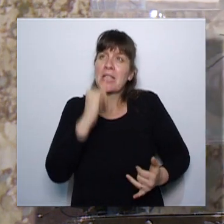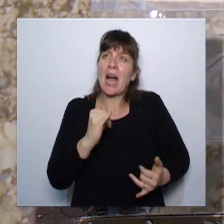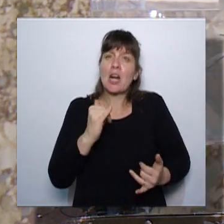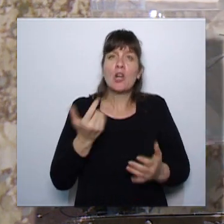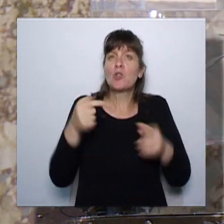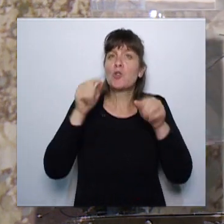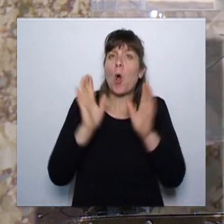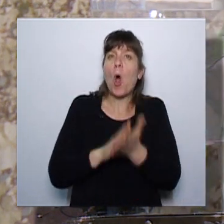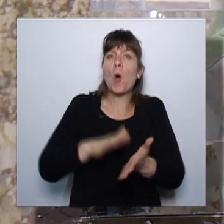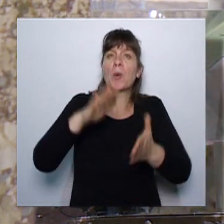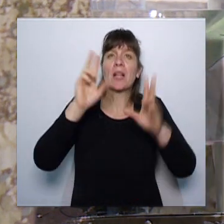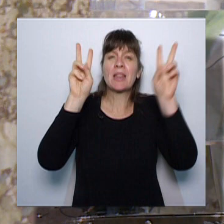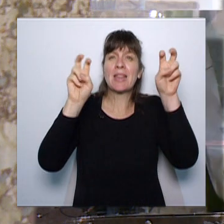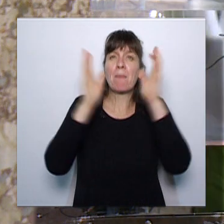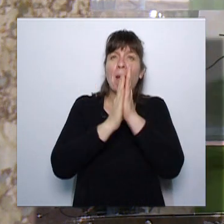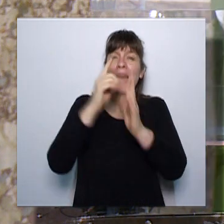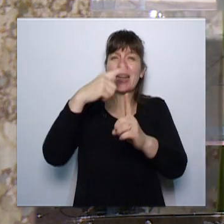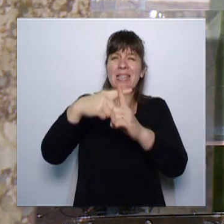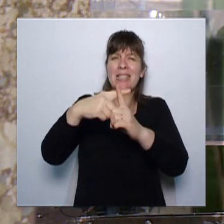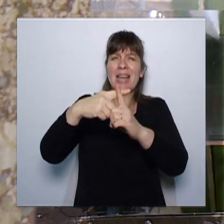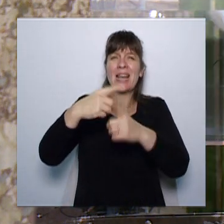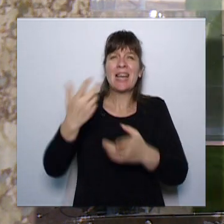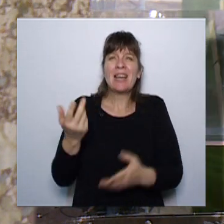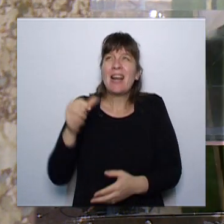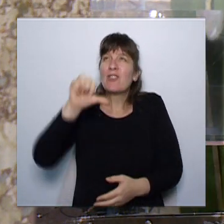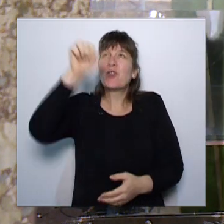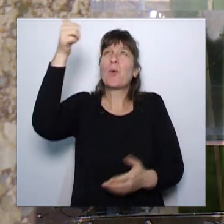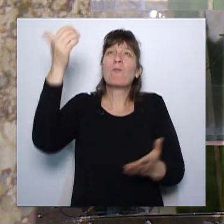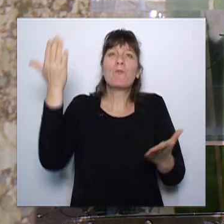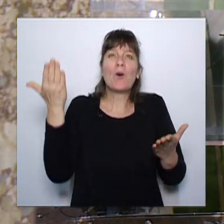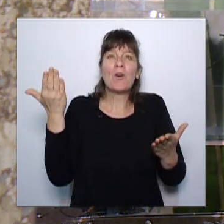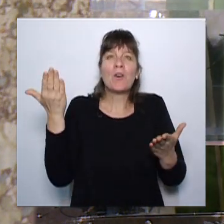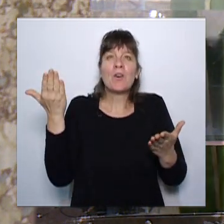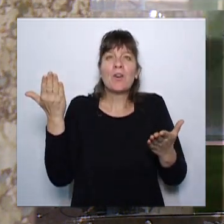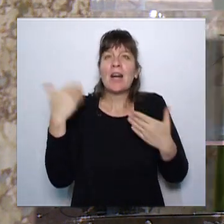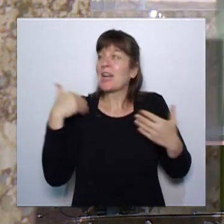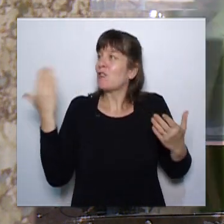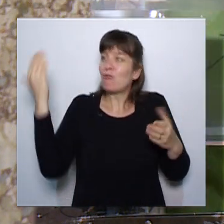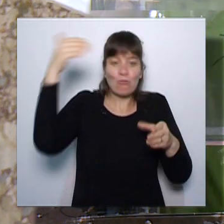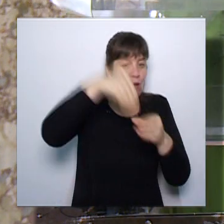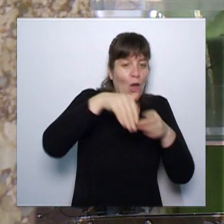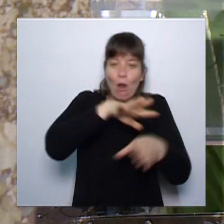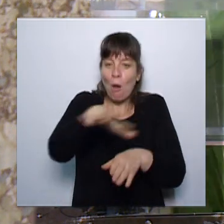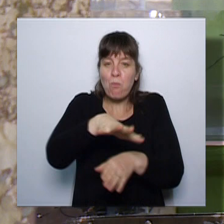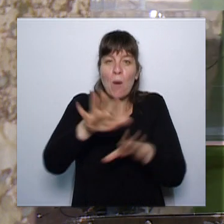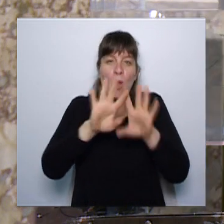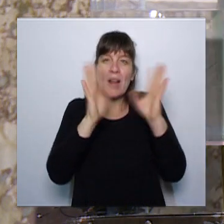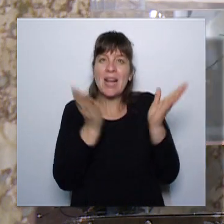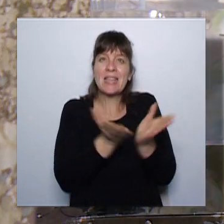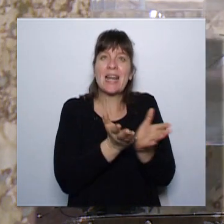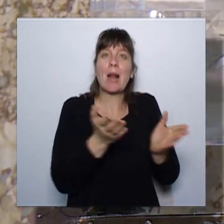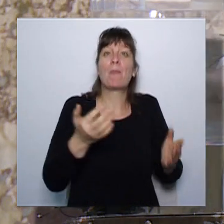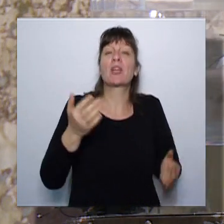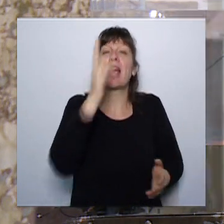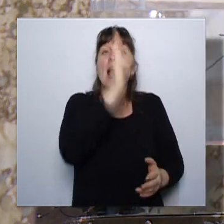el magisterio de la iglesia el triunfo aquí parecía que se le metía la tapa a todos los pueblos de la tierra porque el papá